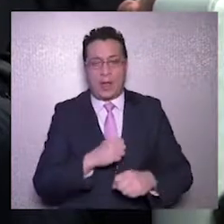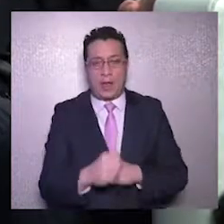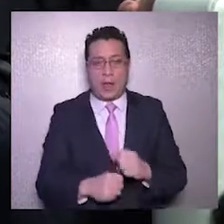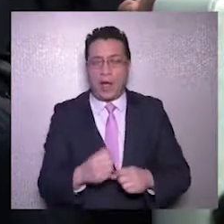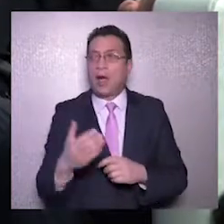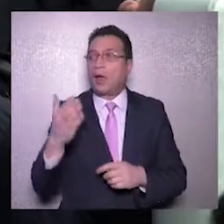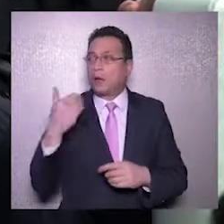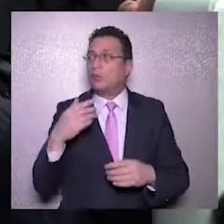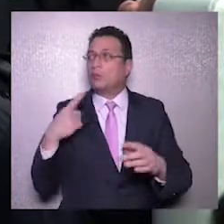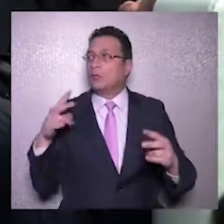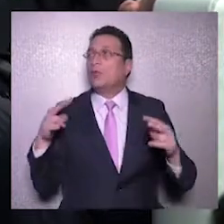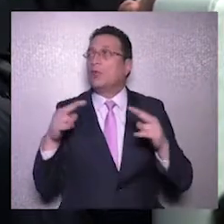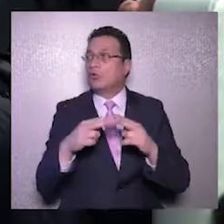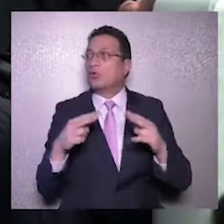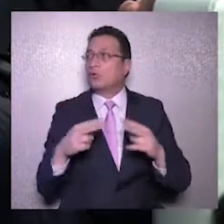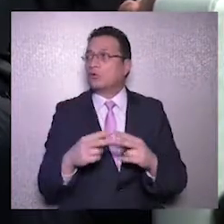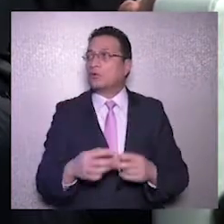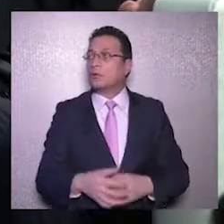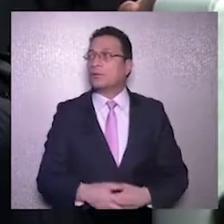vengo conociendo más recientemente.